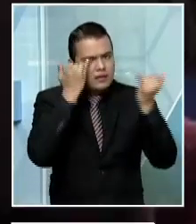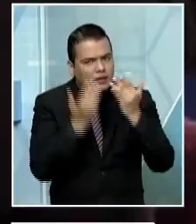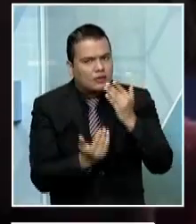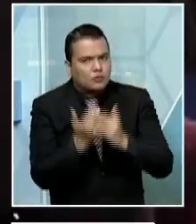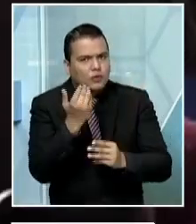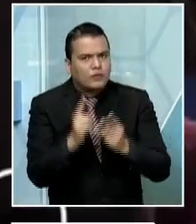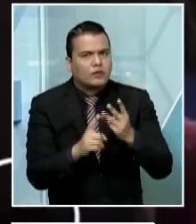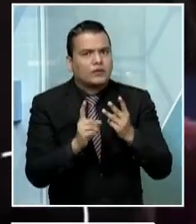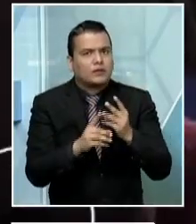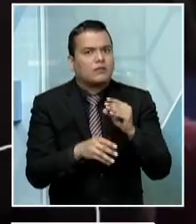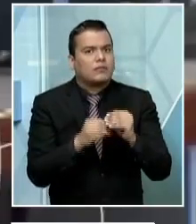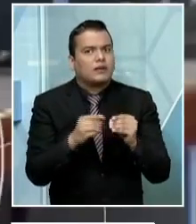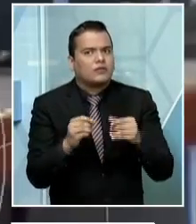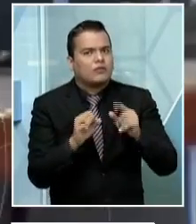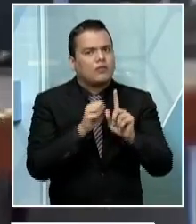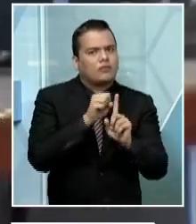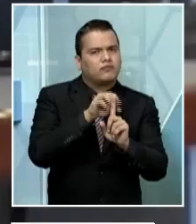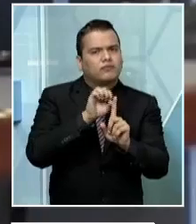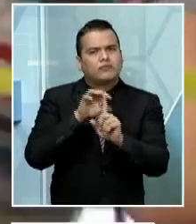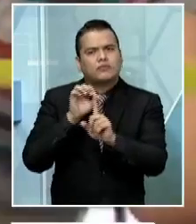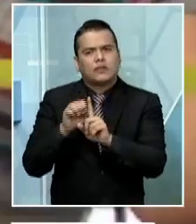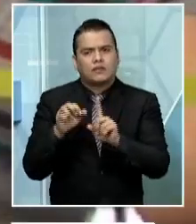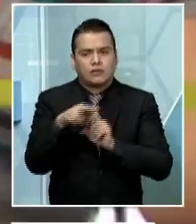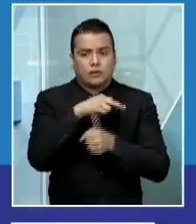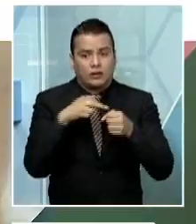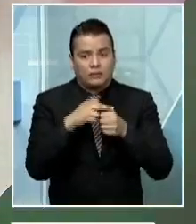educativa y la presencia en las regiones.